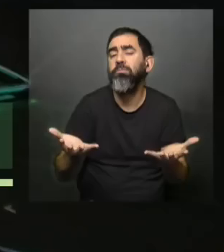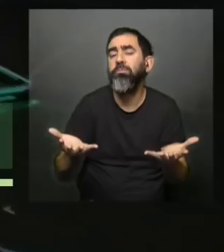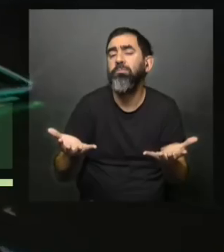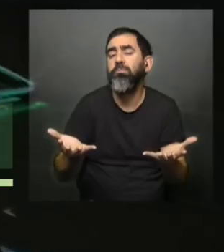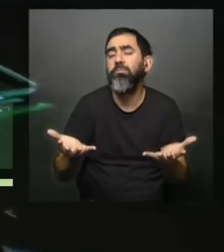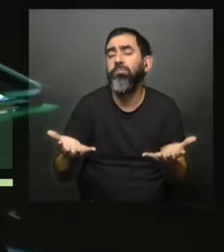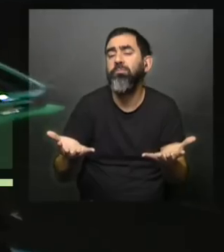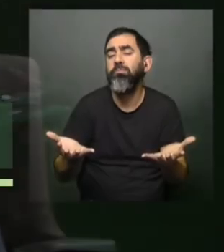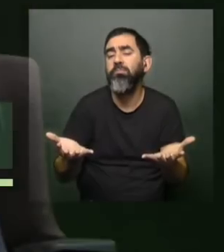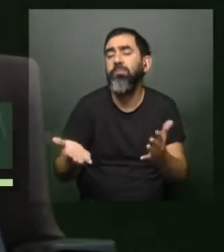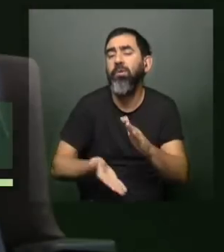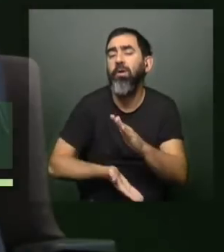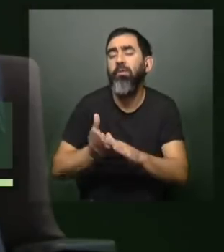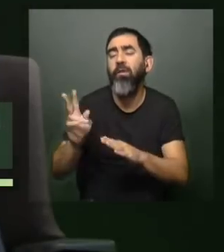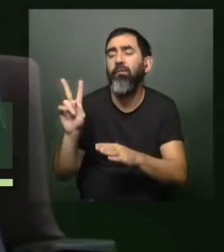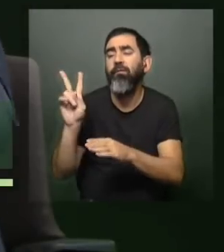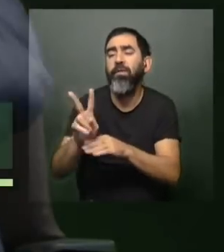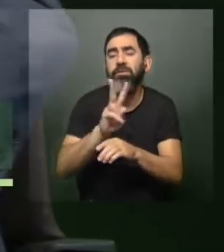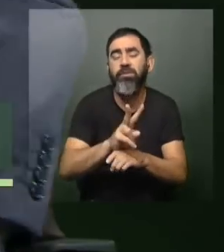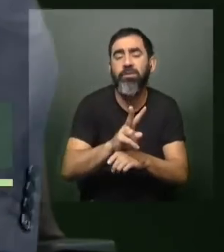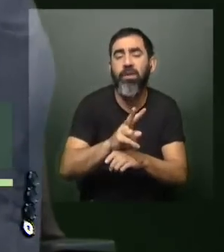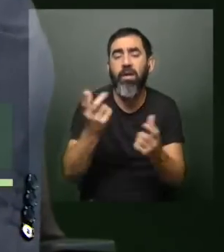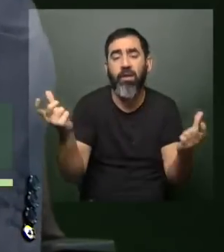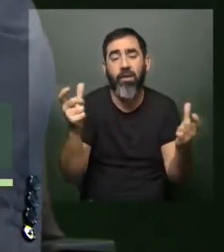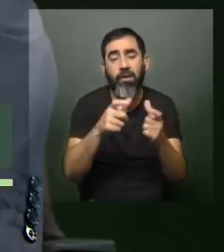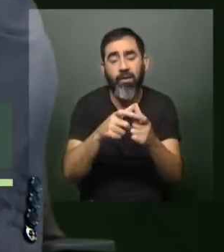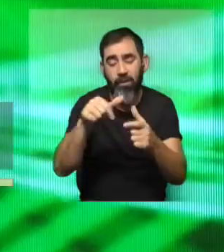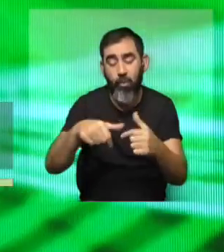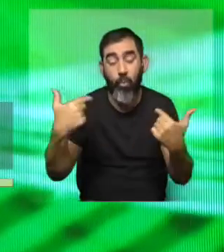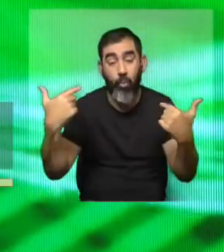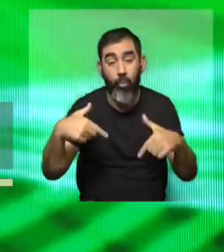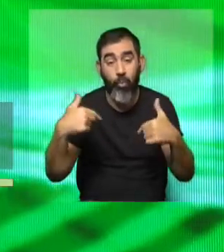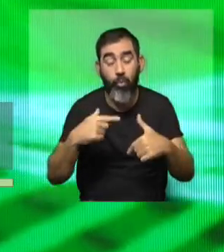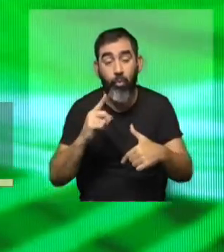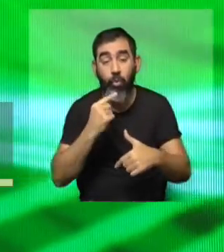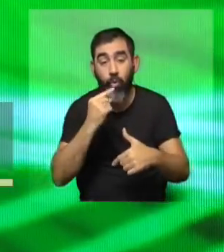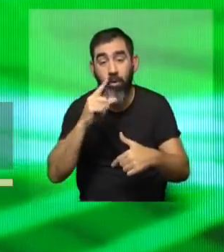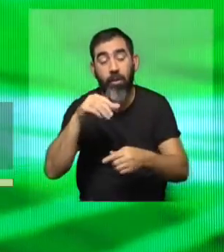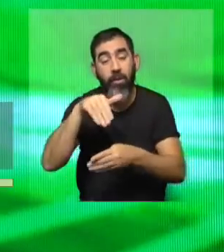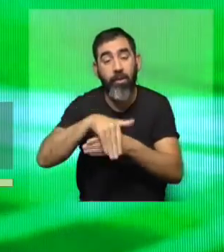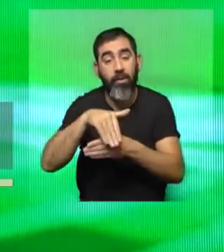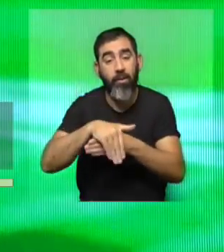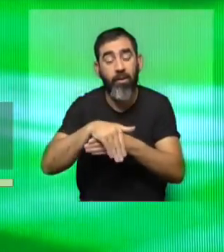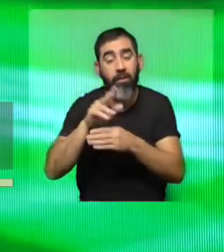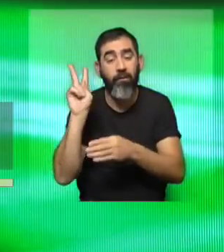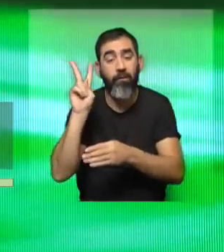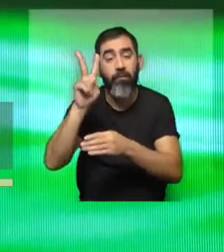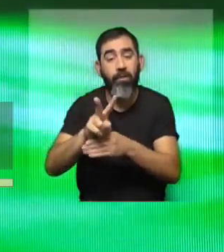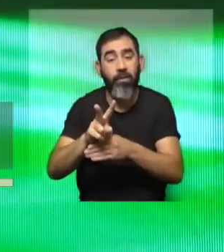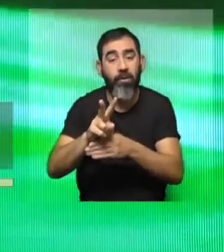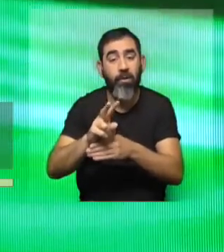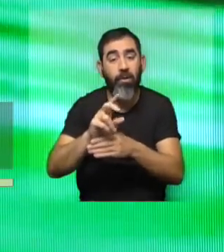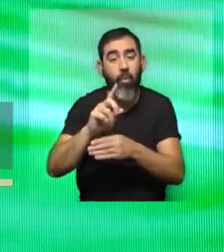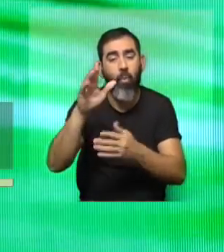o sea vas a hacer recorrida Tengo un par de reuniones en el Ministerio y de tarde tengo una recorrida por Santo Domingo